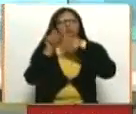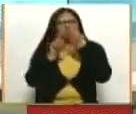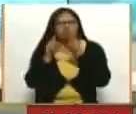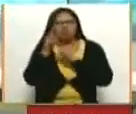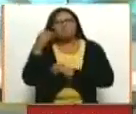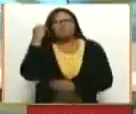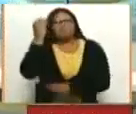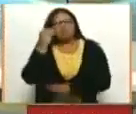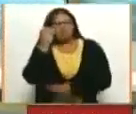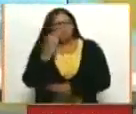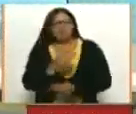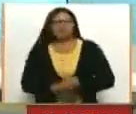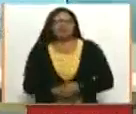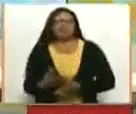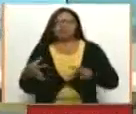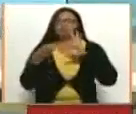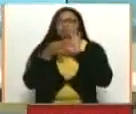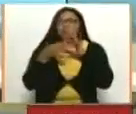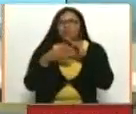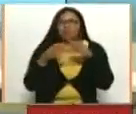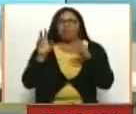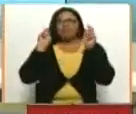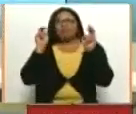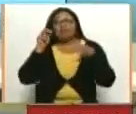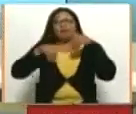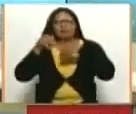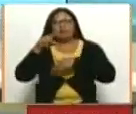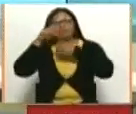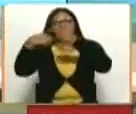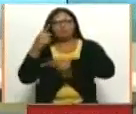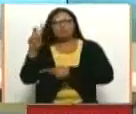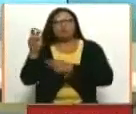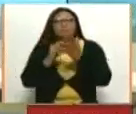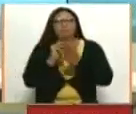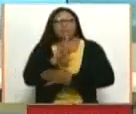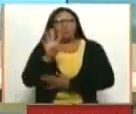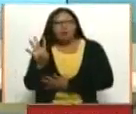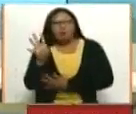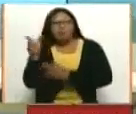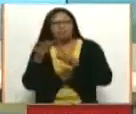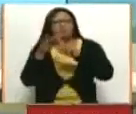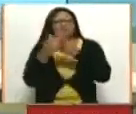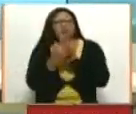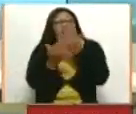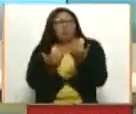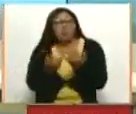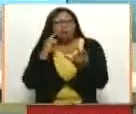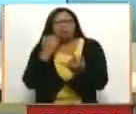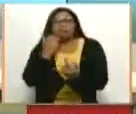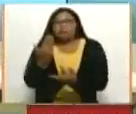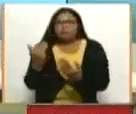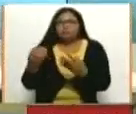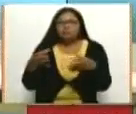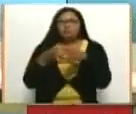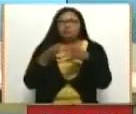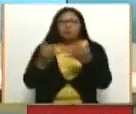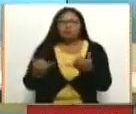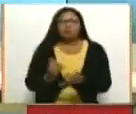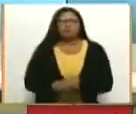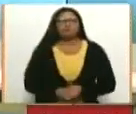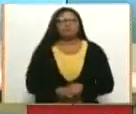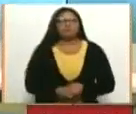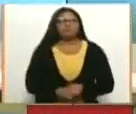así, está el tema relacionado con el tema de elecciones del próximo 2024 y esas condiciones que ha solicitado sectores de extrema derecha, condiciones